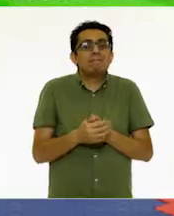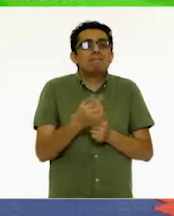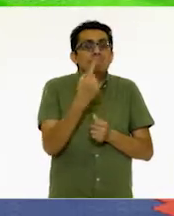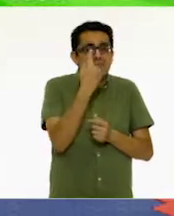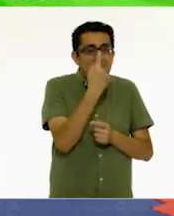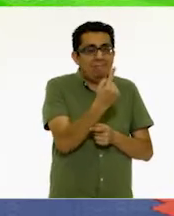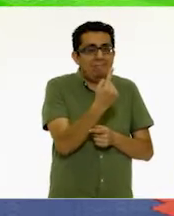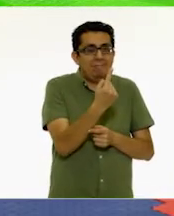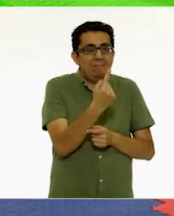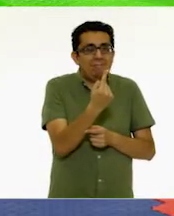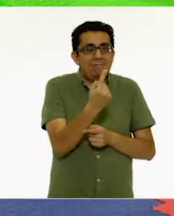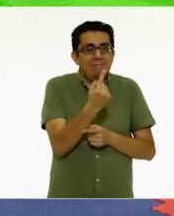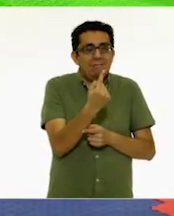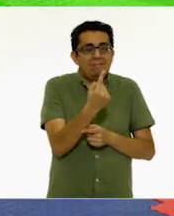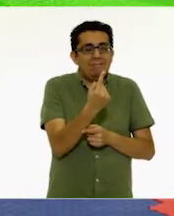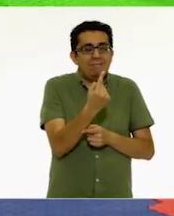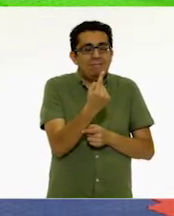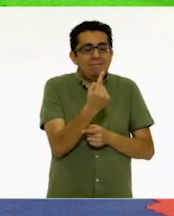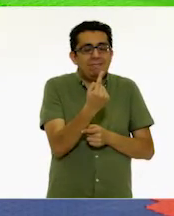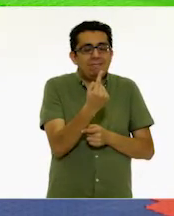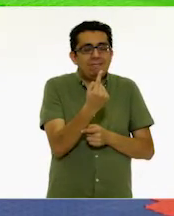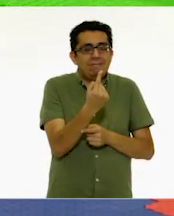¡Uno!